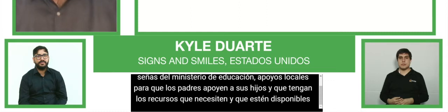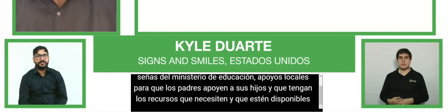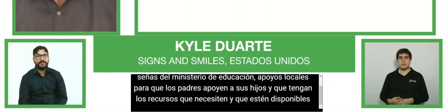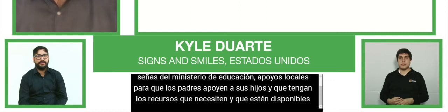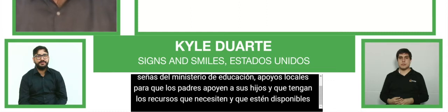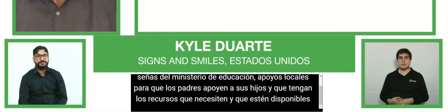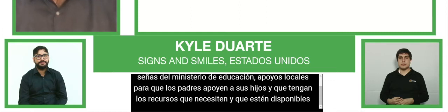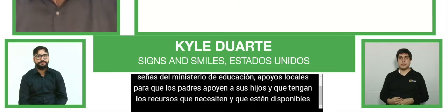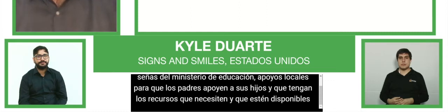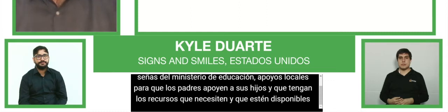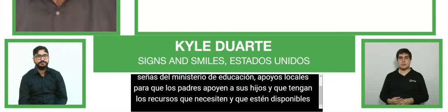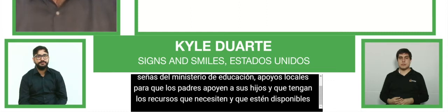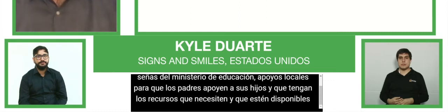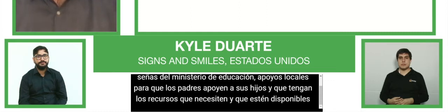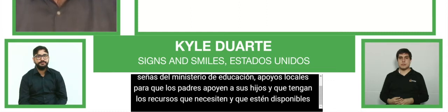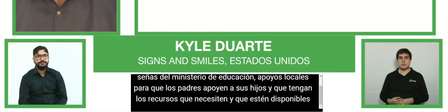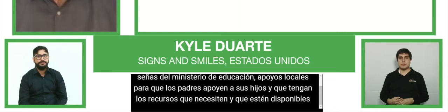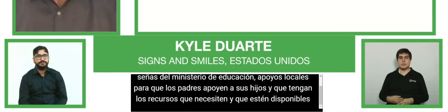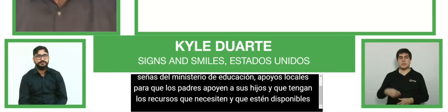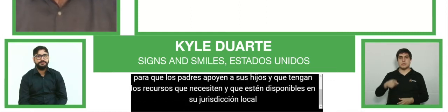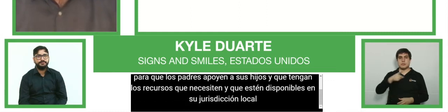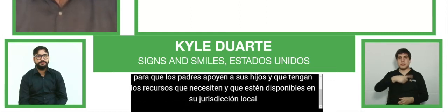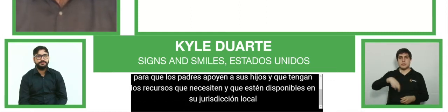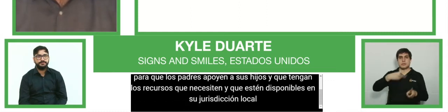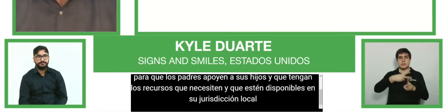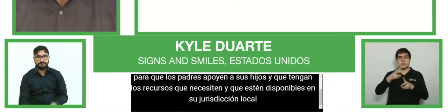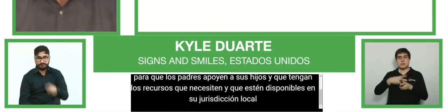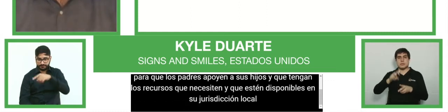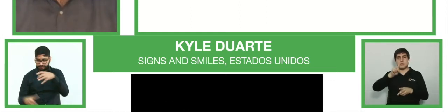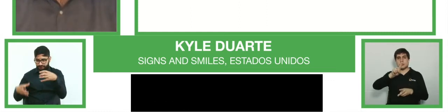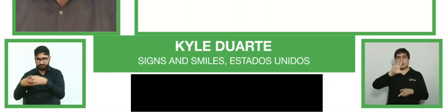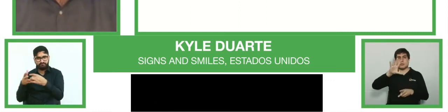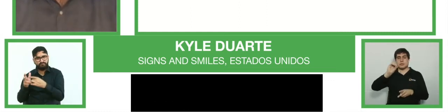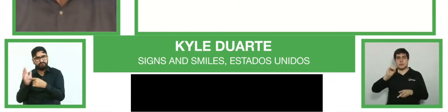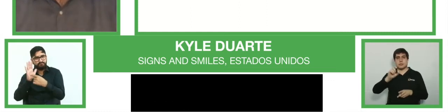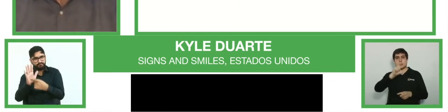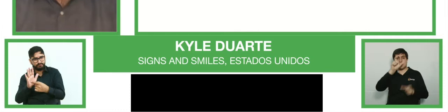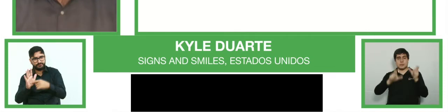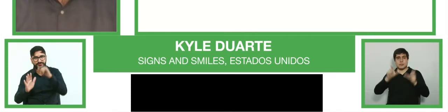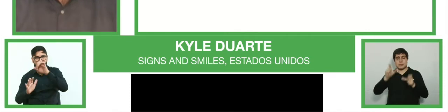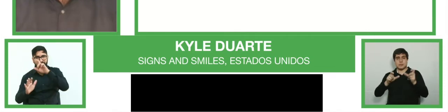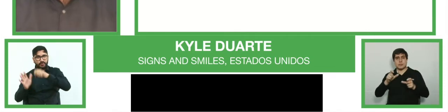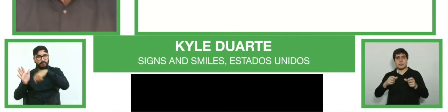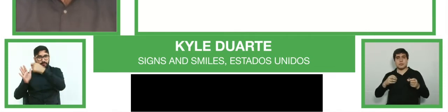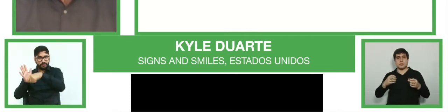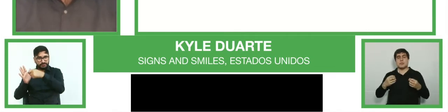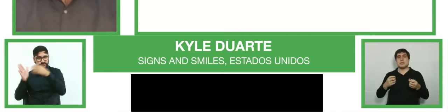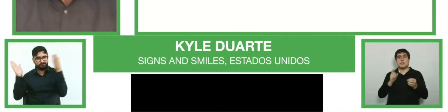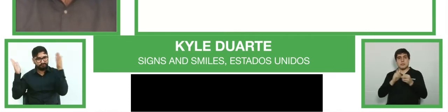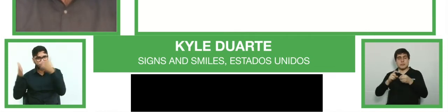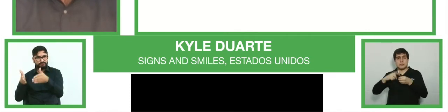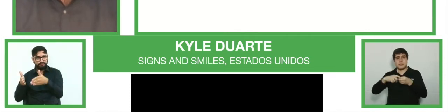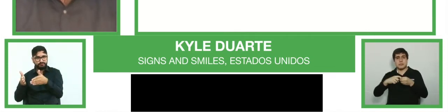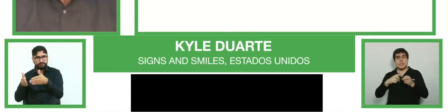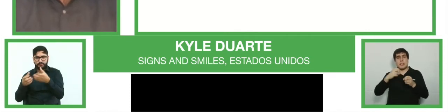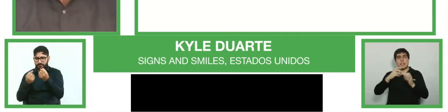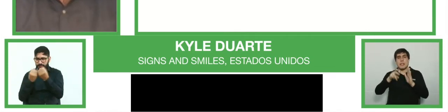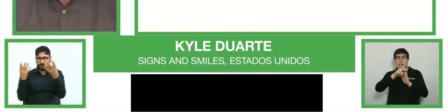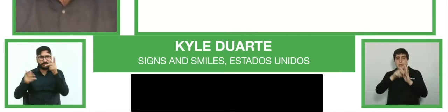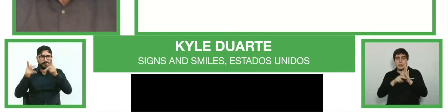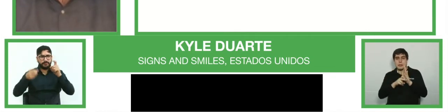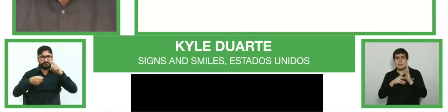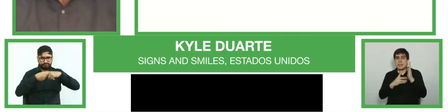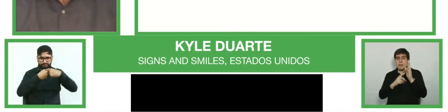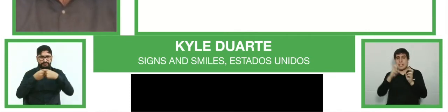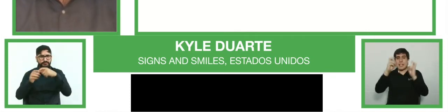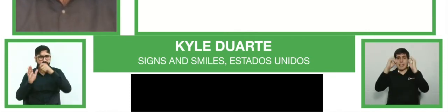hicimos más de 150 participantes en Nicaragua en nuestro proceso de diseño, lo que significó que